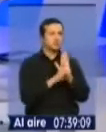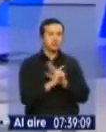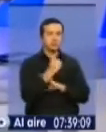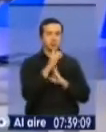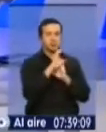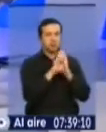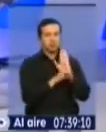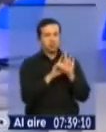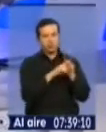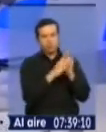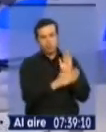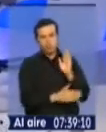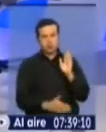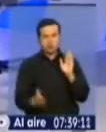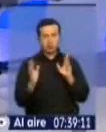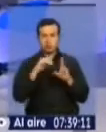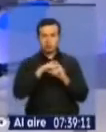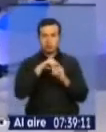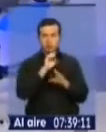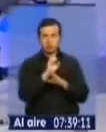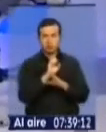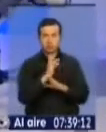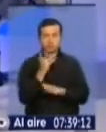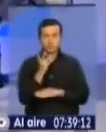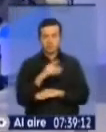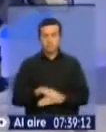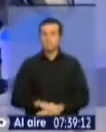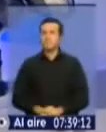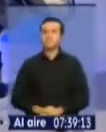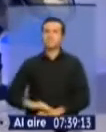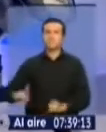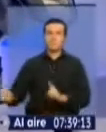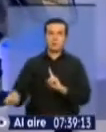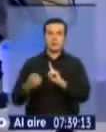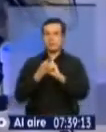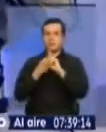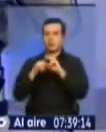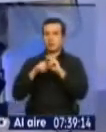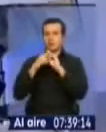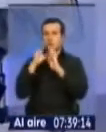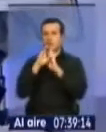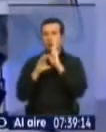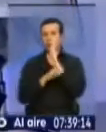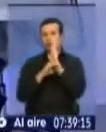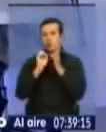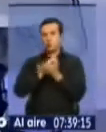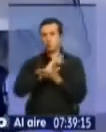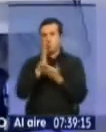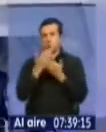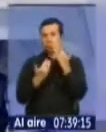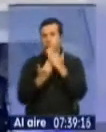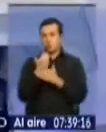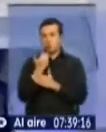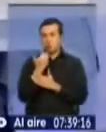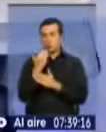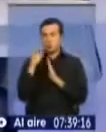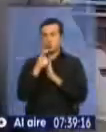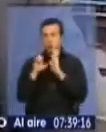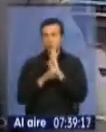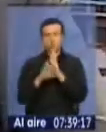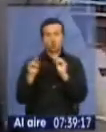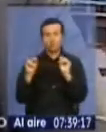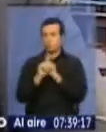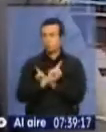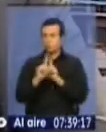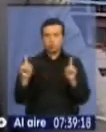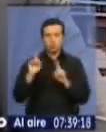de la Constitución de Montecristi se estableció en el Ecuador? Bueno, a ver, primero que no es que a partir de la Constitución de Montecristi tenemos un neoconstitucionalismo, empezando porque